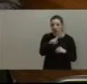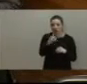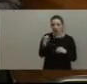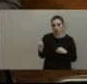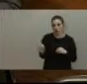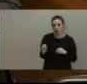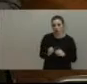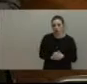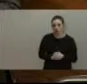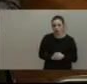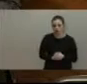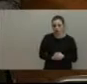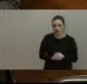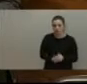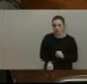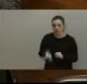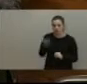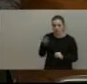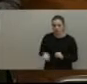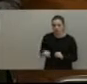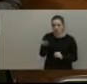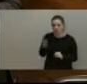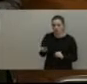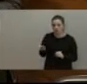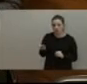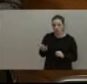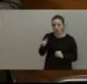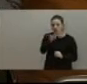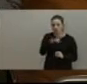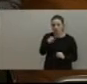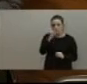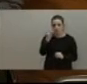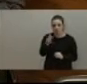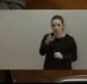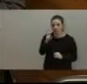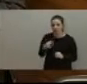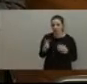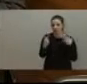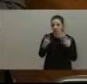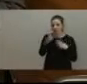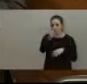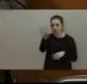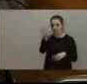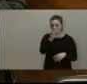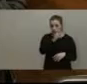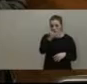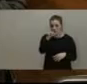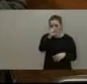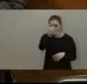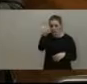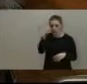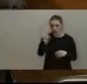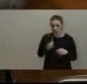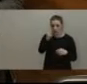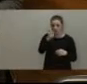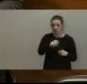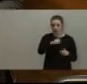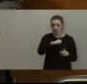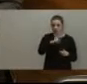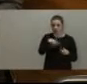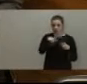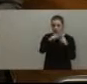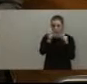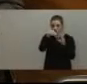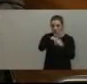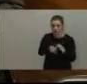están fundamentalmente las regiones francesas y 7 comunidades de la mitad norte de España, entre las que está Asturias.